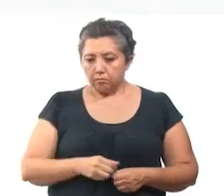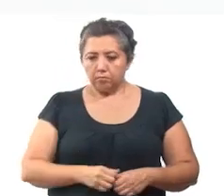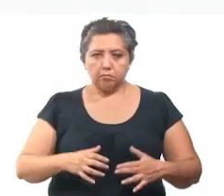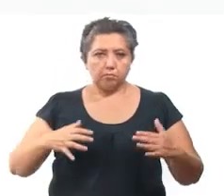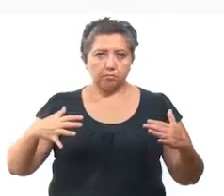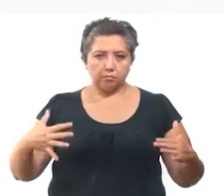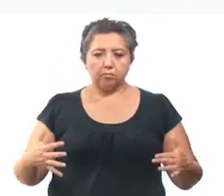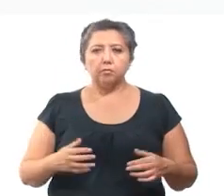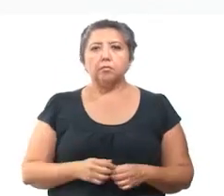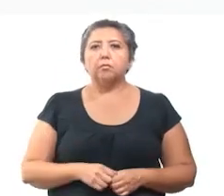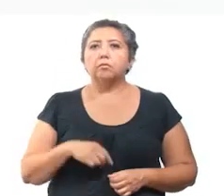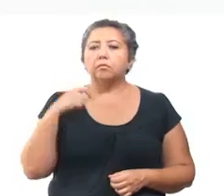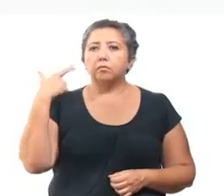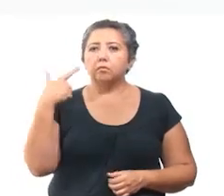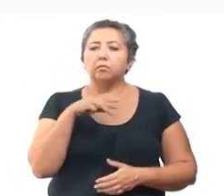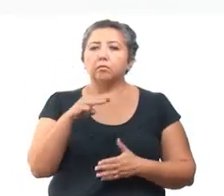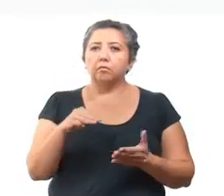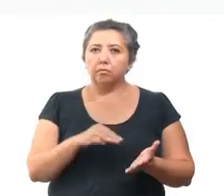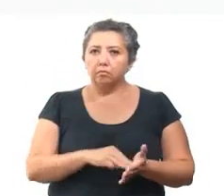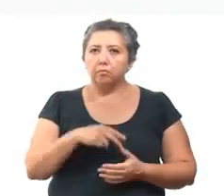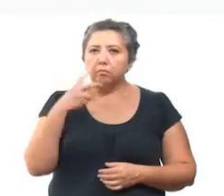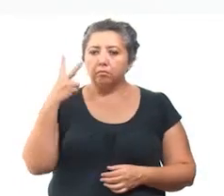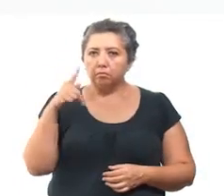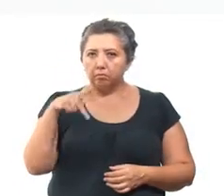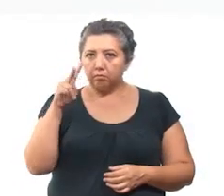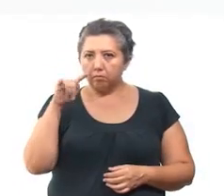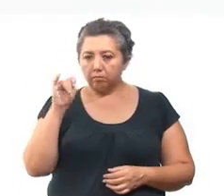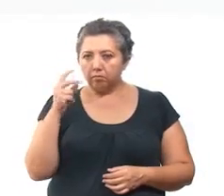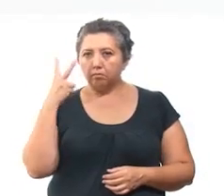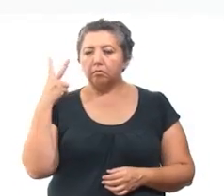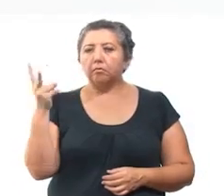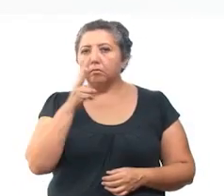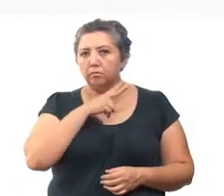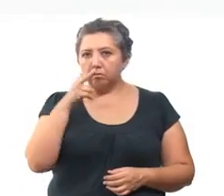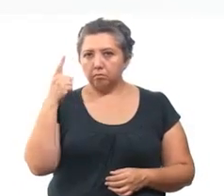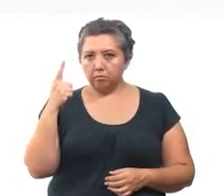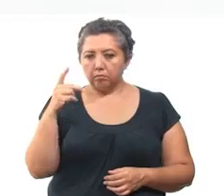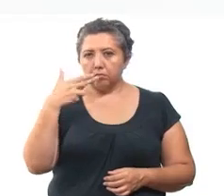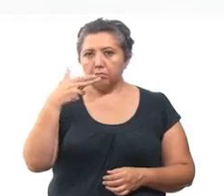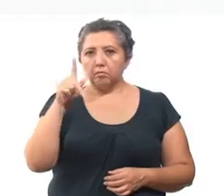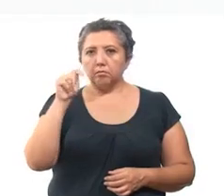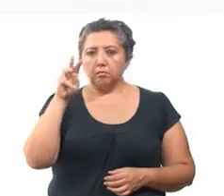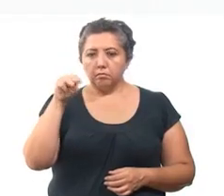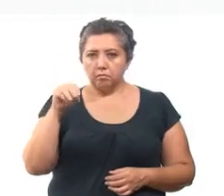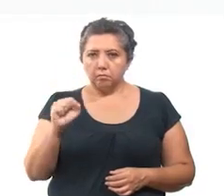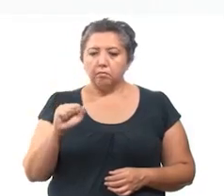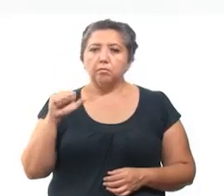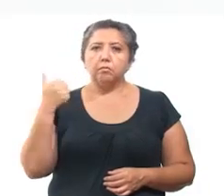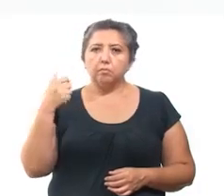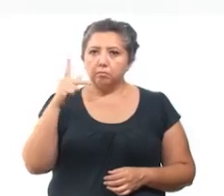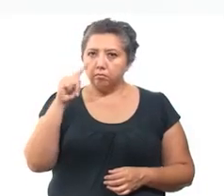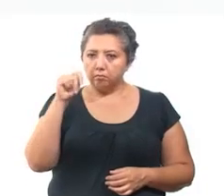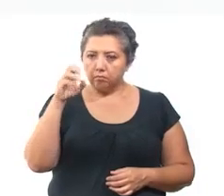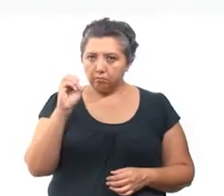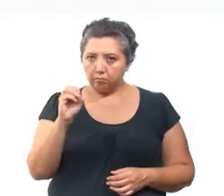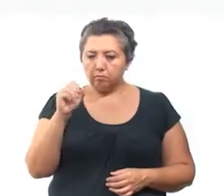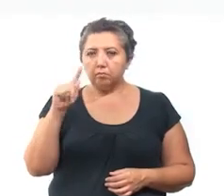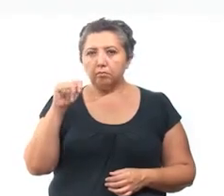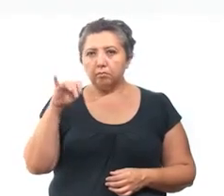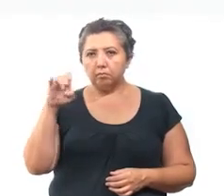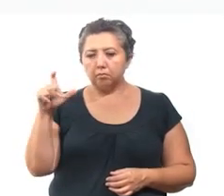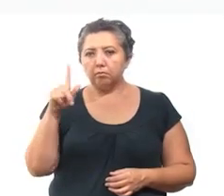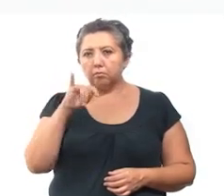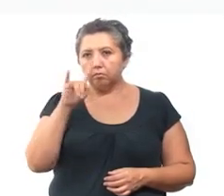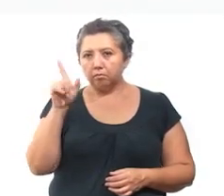y obesidad. 7 en Mérida, 2 en Canacín, 2 en Valladolid, 1 en Junucmá, 1 en Peto, 1 en Ticul, 1